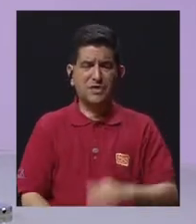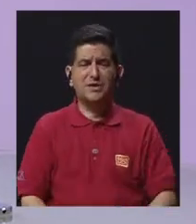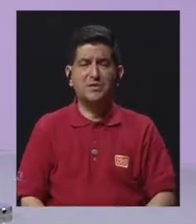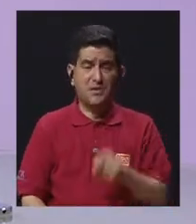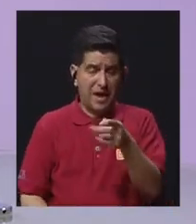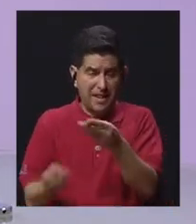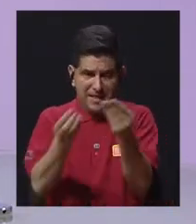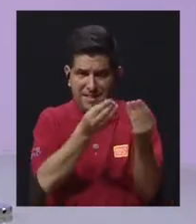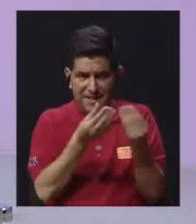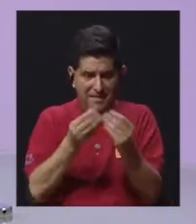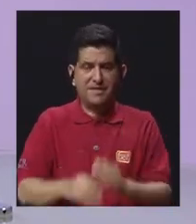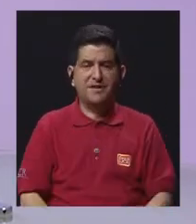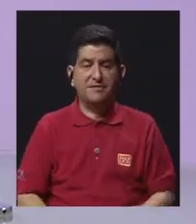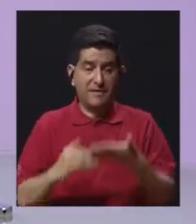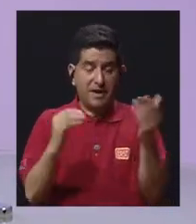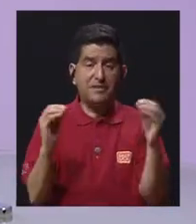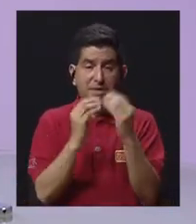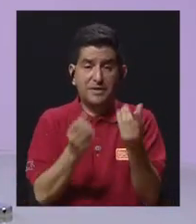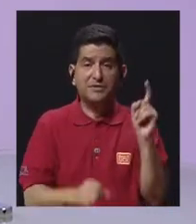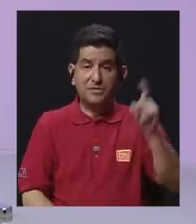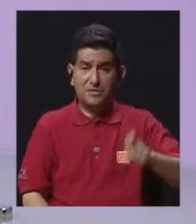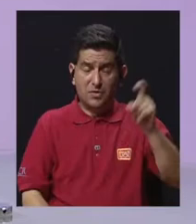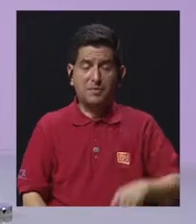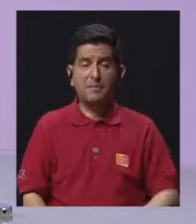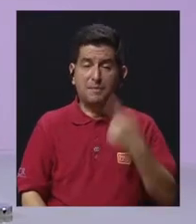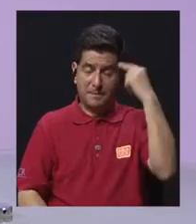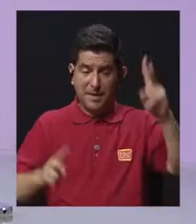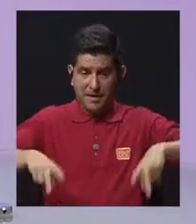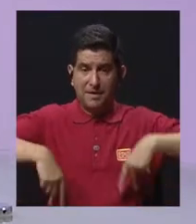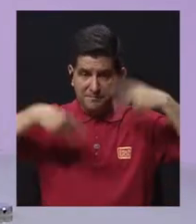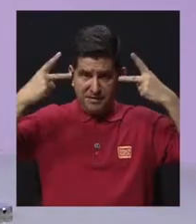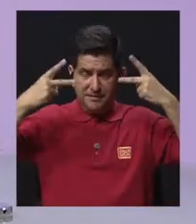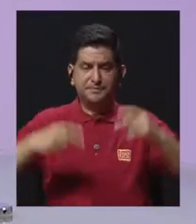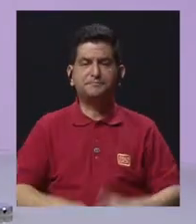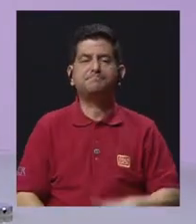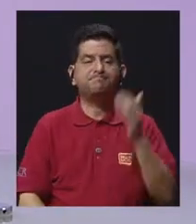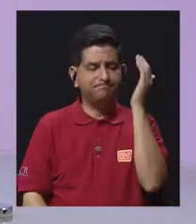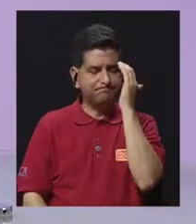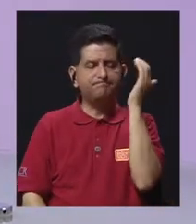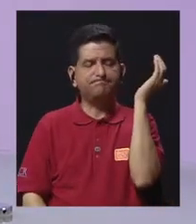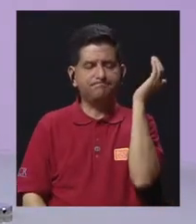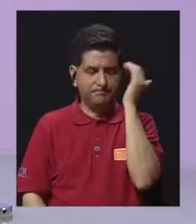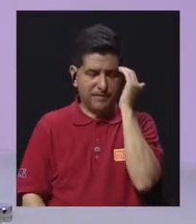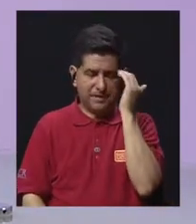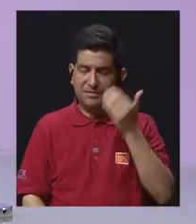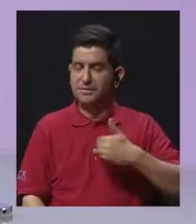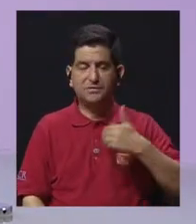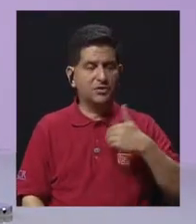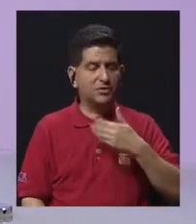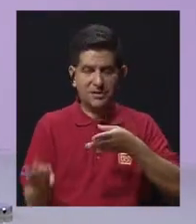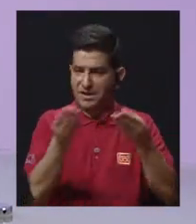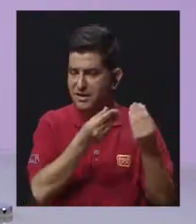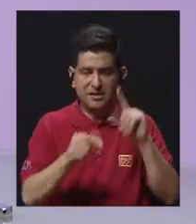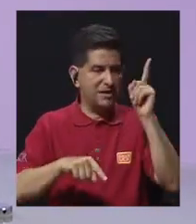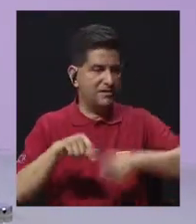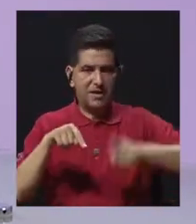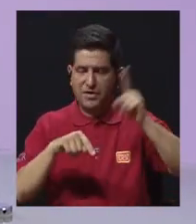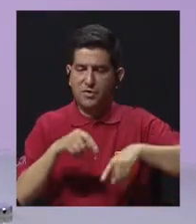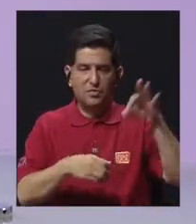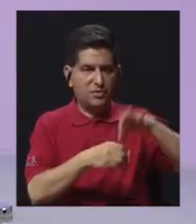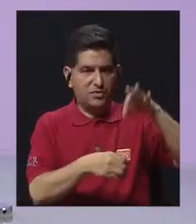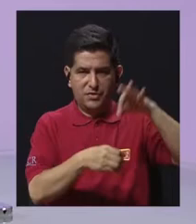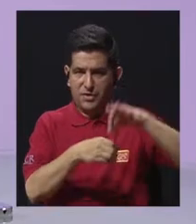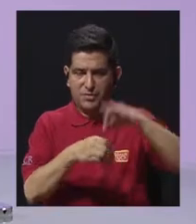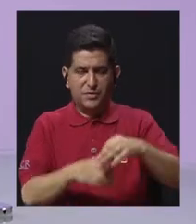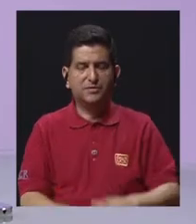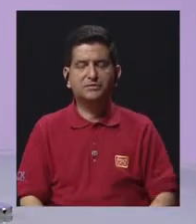tierra, que es el elemento más necesario para vivir. Sabemos que si no tenemos tierra no podemos cultivar